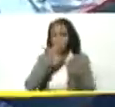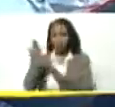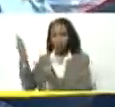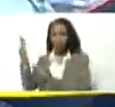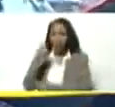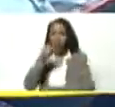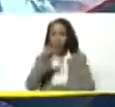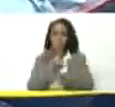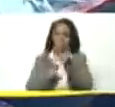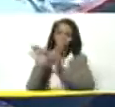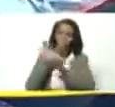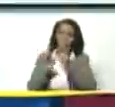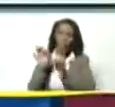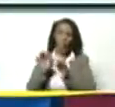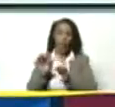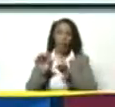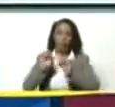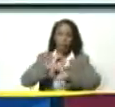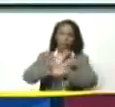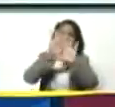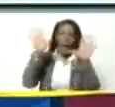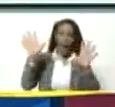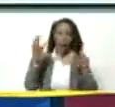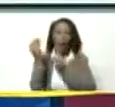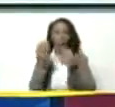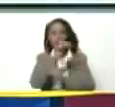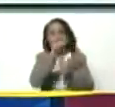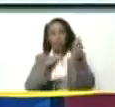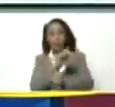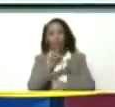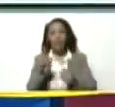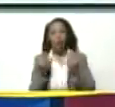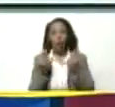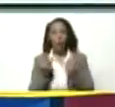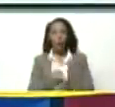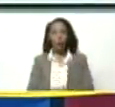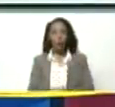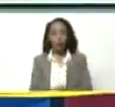hazme tus comentarios certeros como vicepresidente de Economía, por favor.